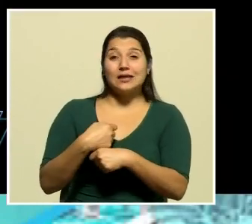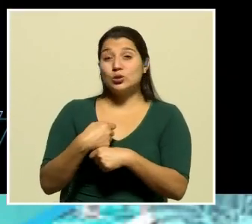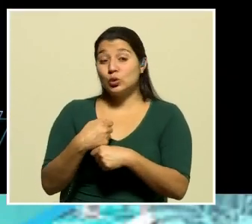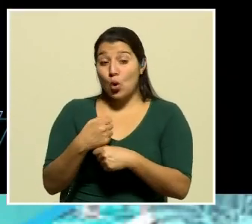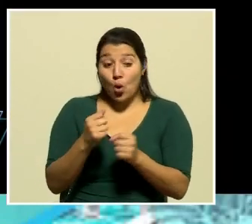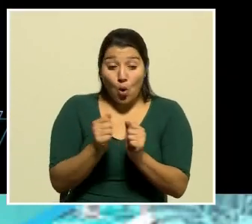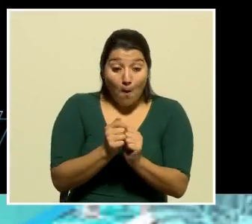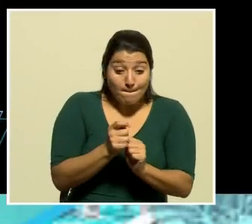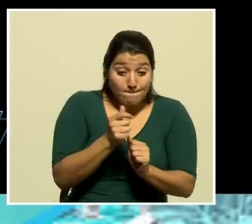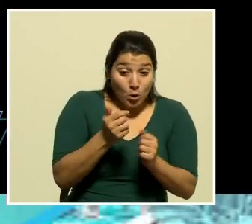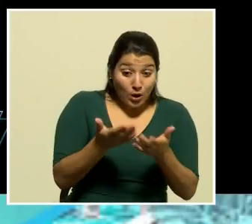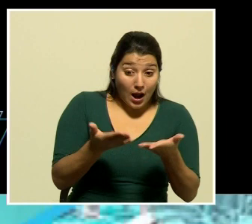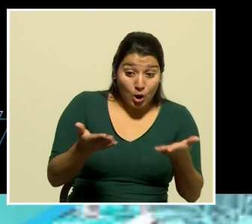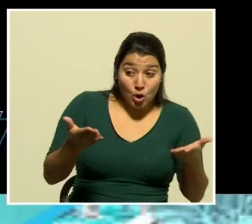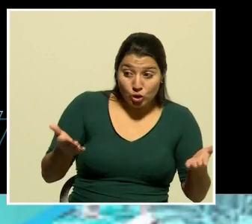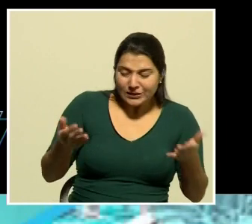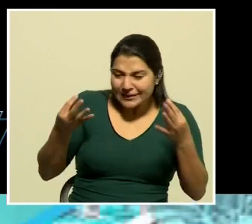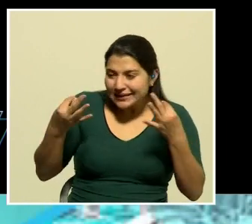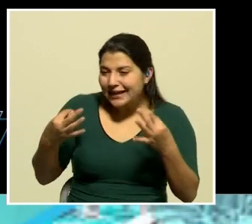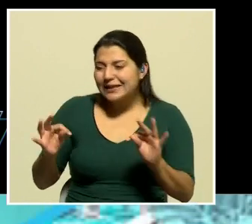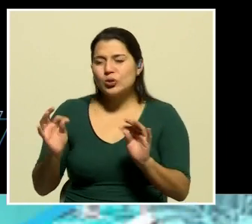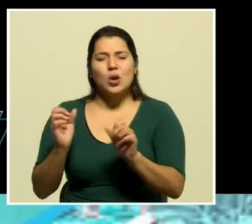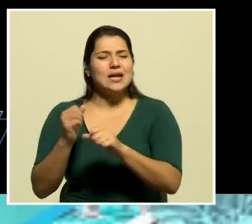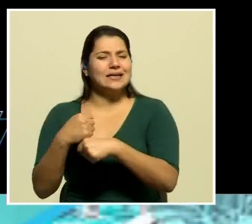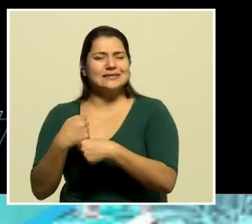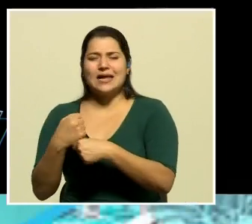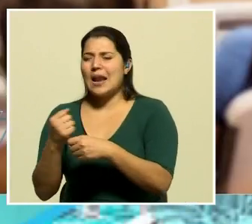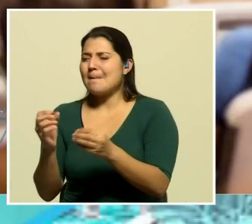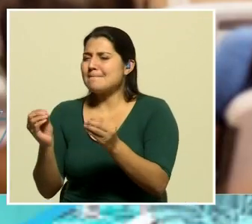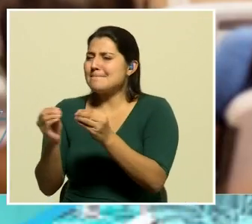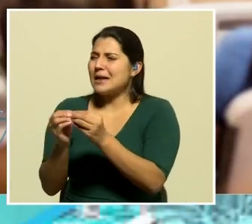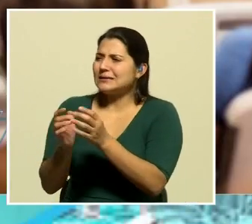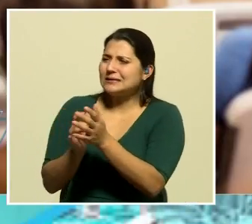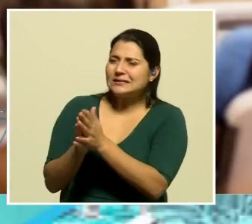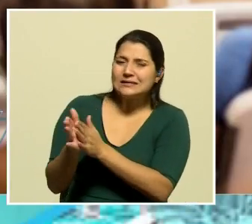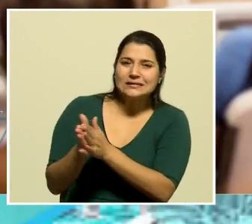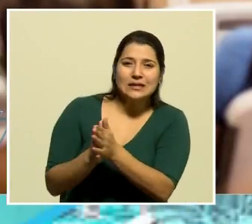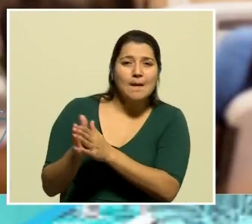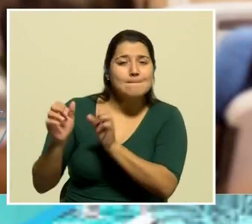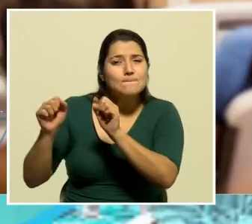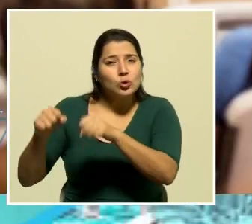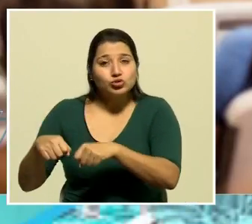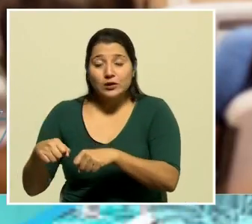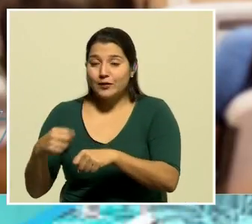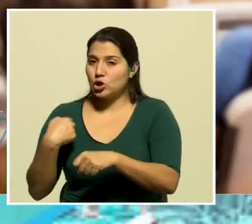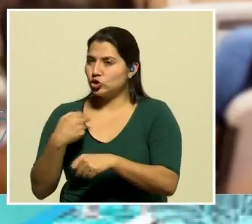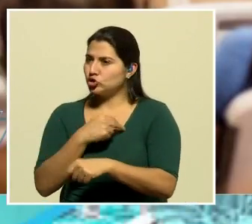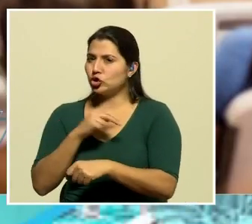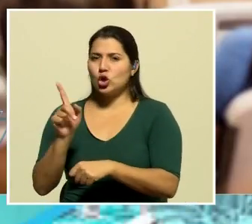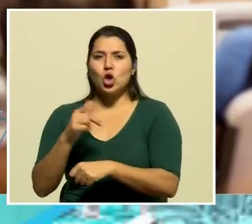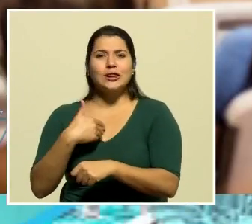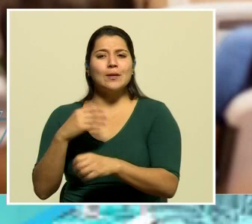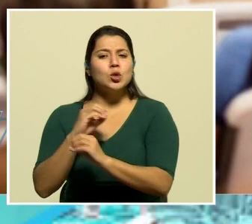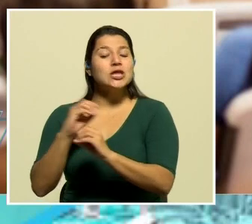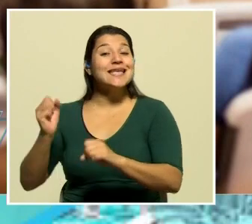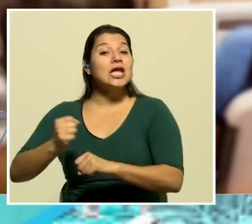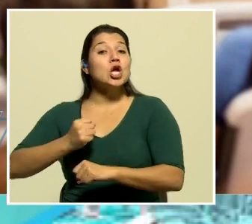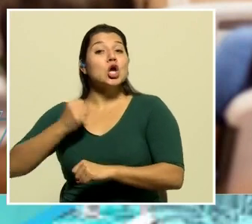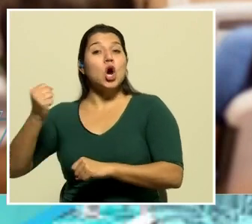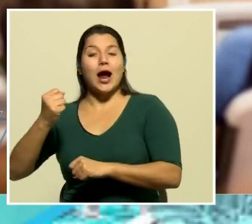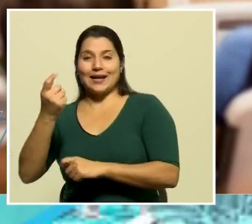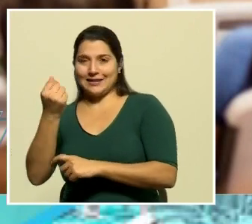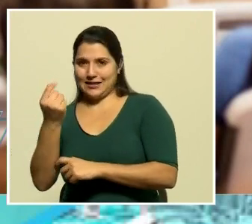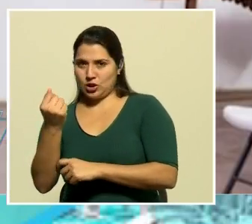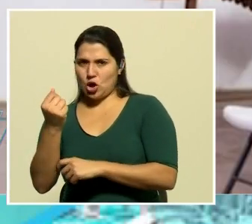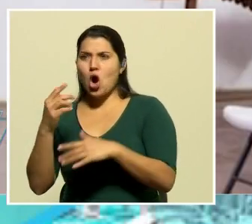pocos recursos que tenemos, sacando el mayor provecho posible. Es una organización sin fines de lucro que se mantiene por medio